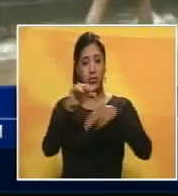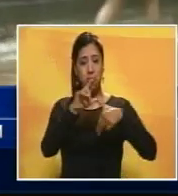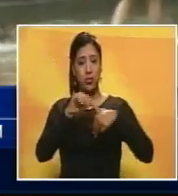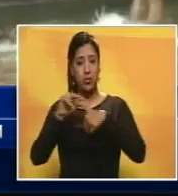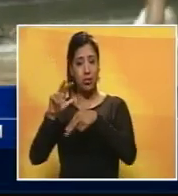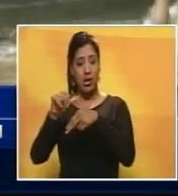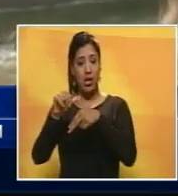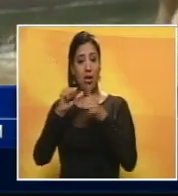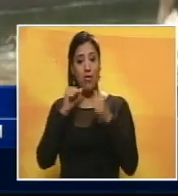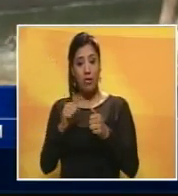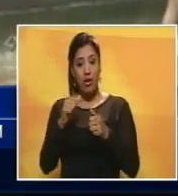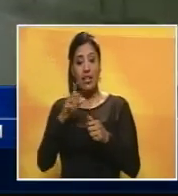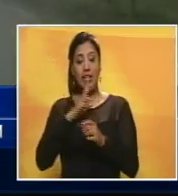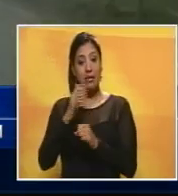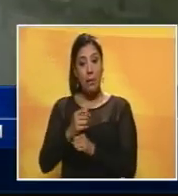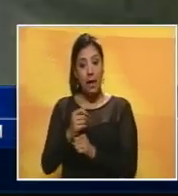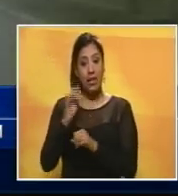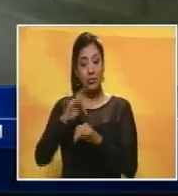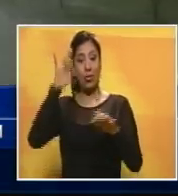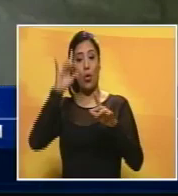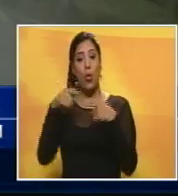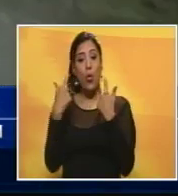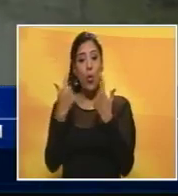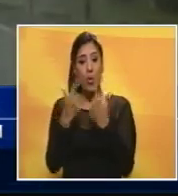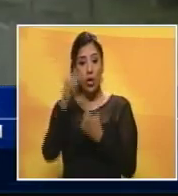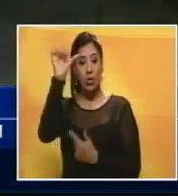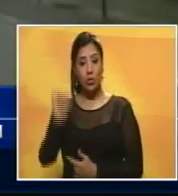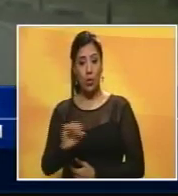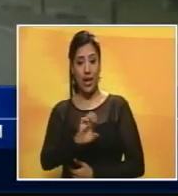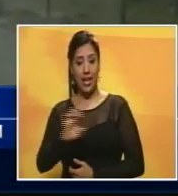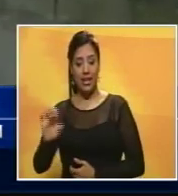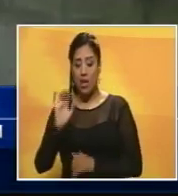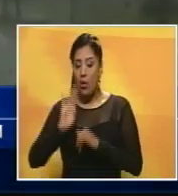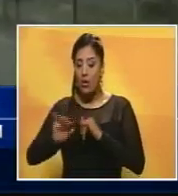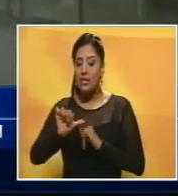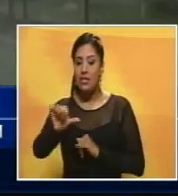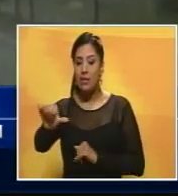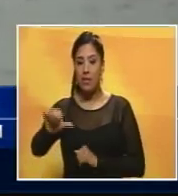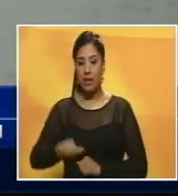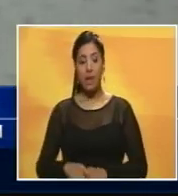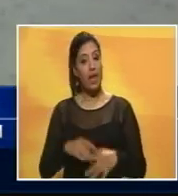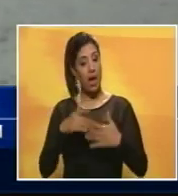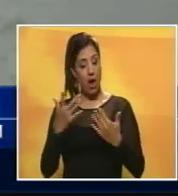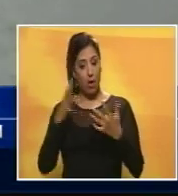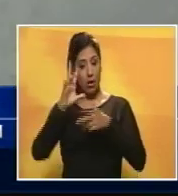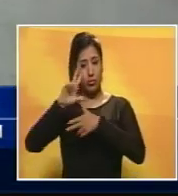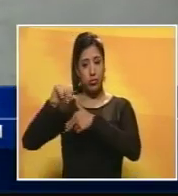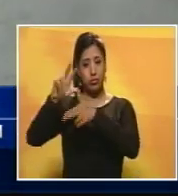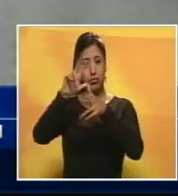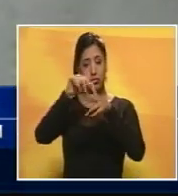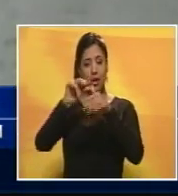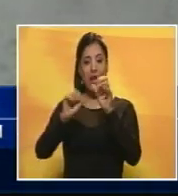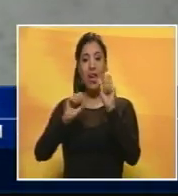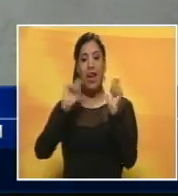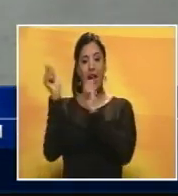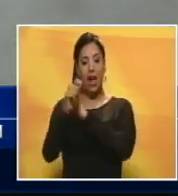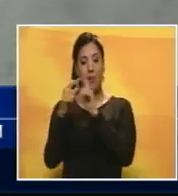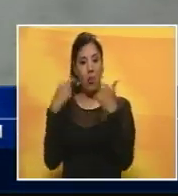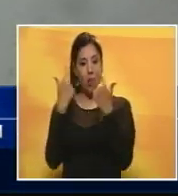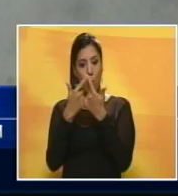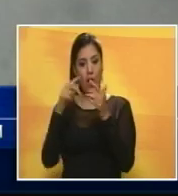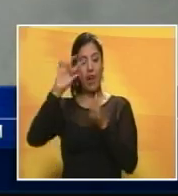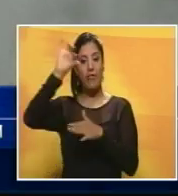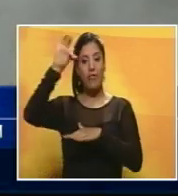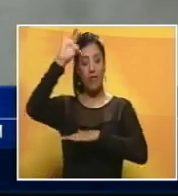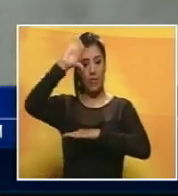tifón Talim, que se espera toque tierra en el sureste del país a finales de esta semana. El fenómeno meteorológico surgió en las costas de Filipinas